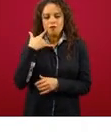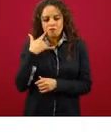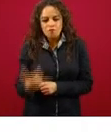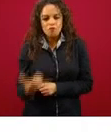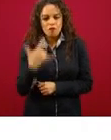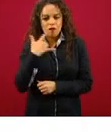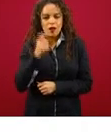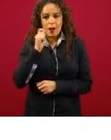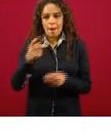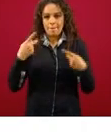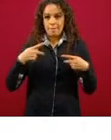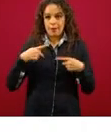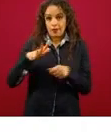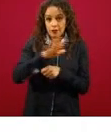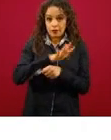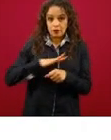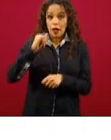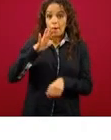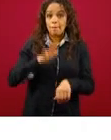de la población usuaria de Twitter,